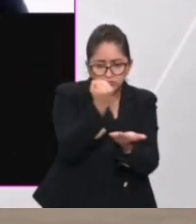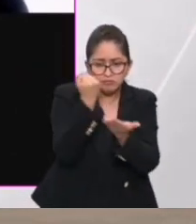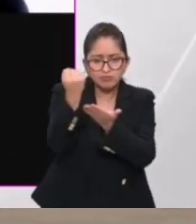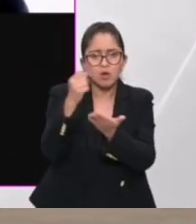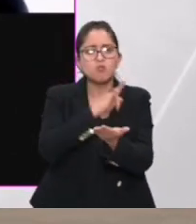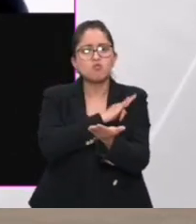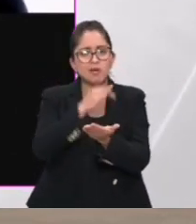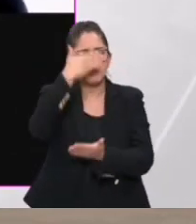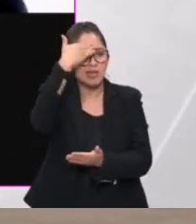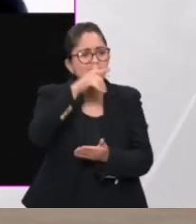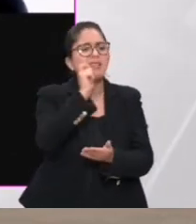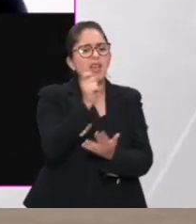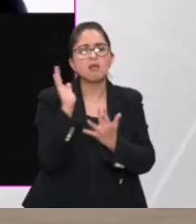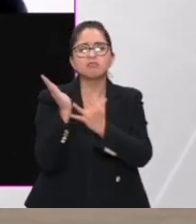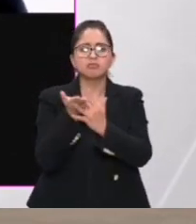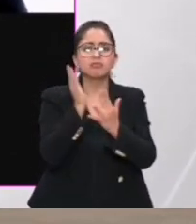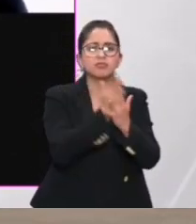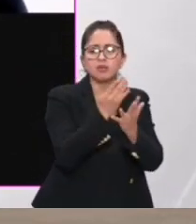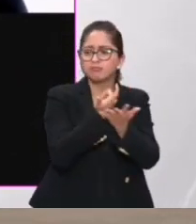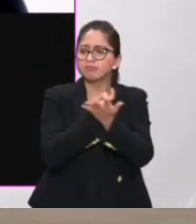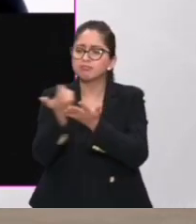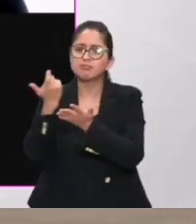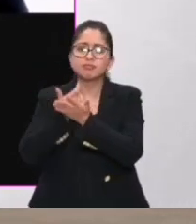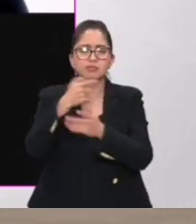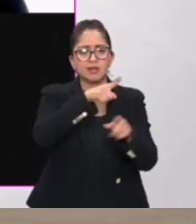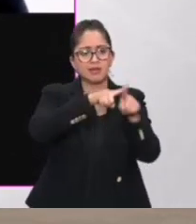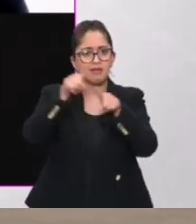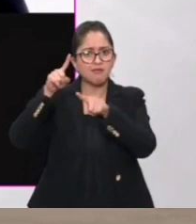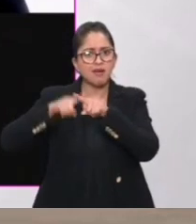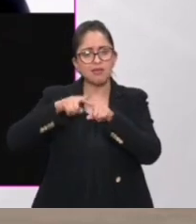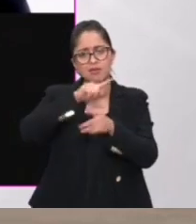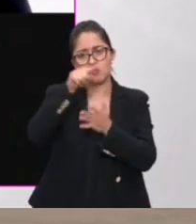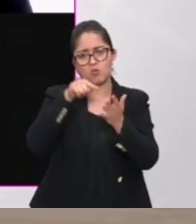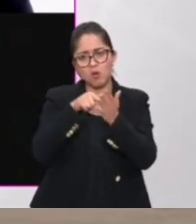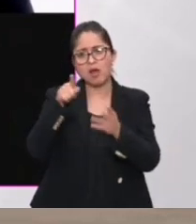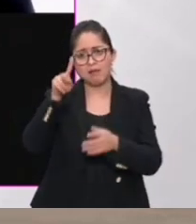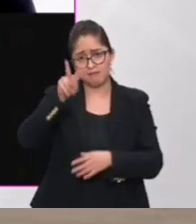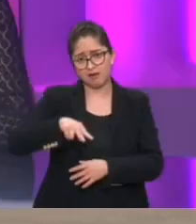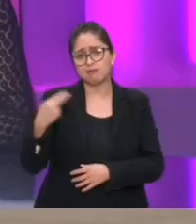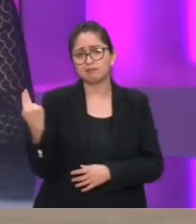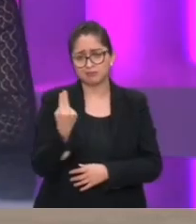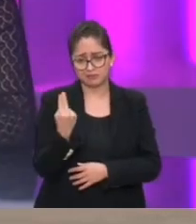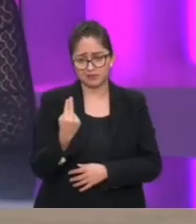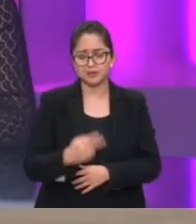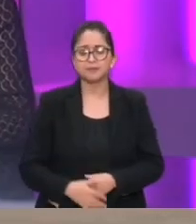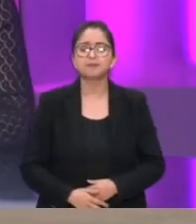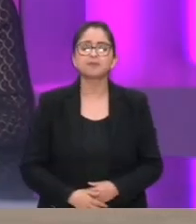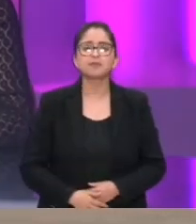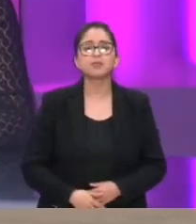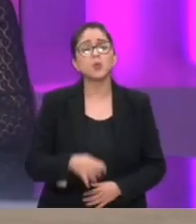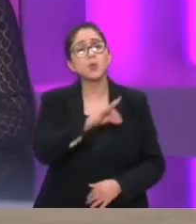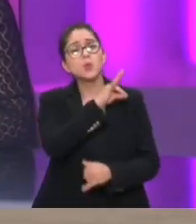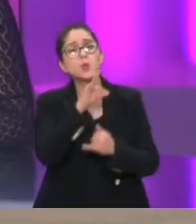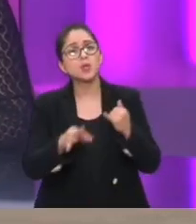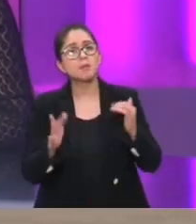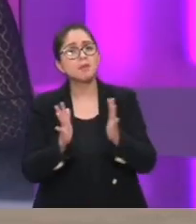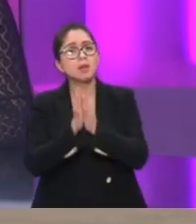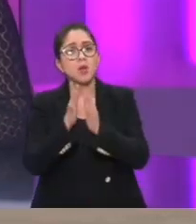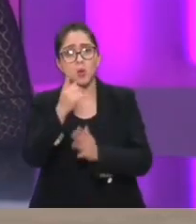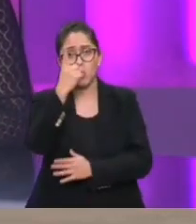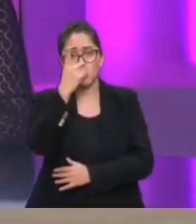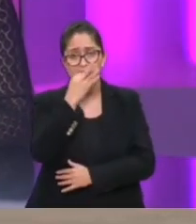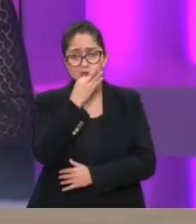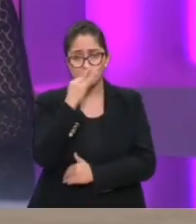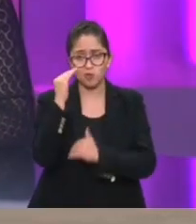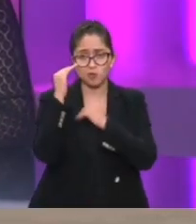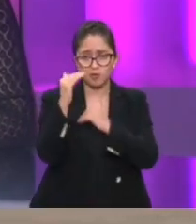y destinarlo a todas esas importantes secciones que la necesitan. Gracias. Para su última participación, damos la palabra hasta por un minuto